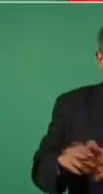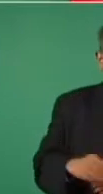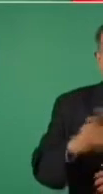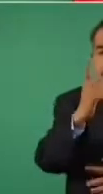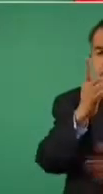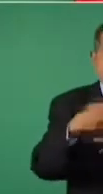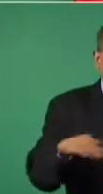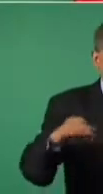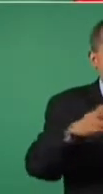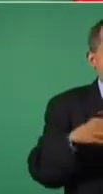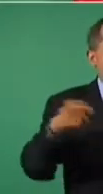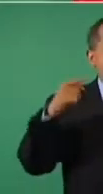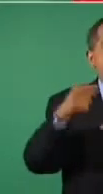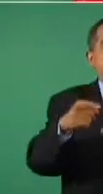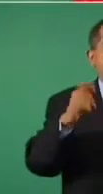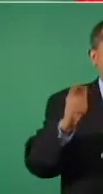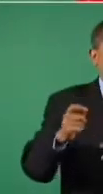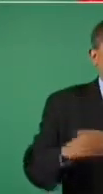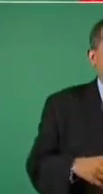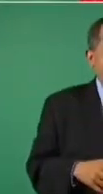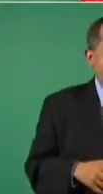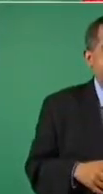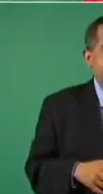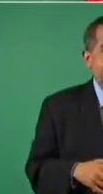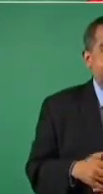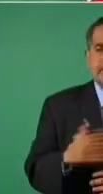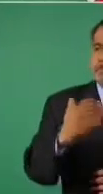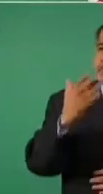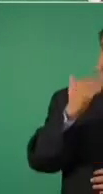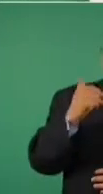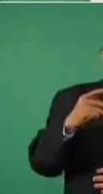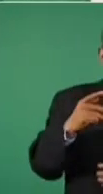importante es que no hay